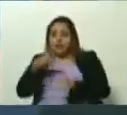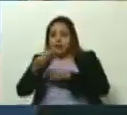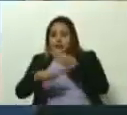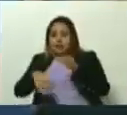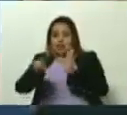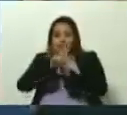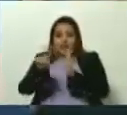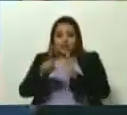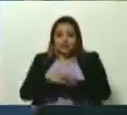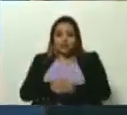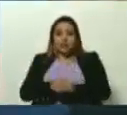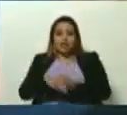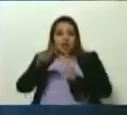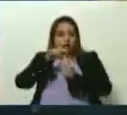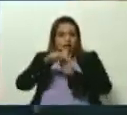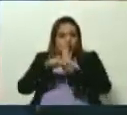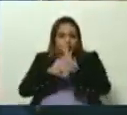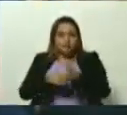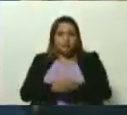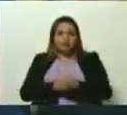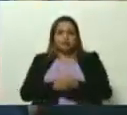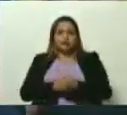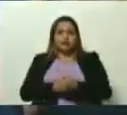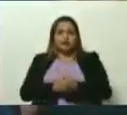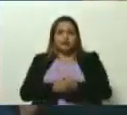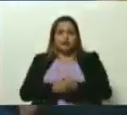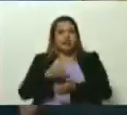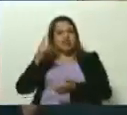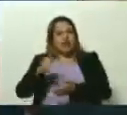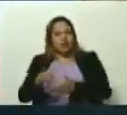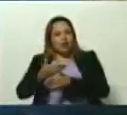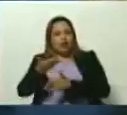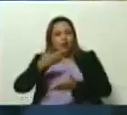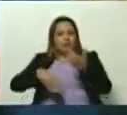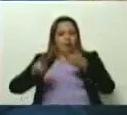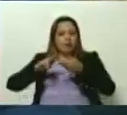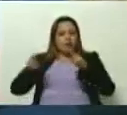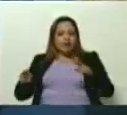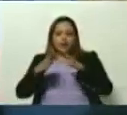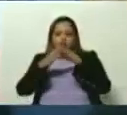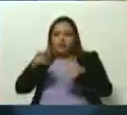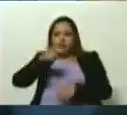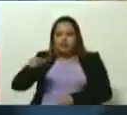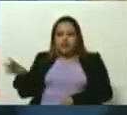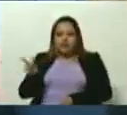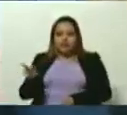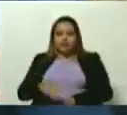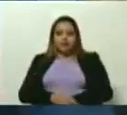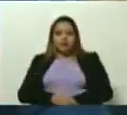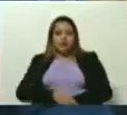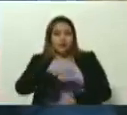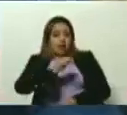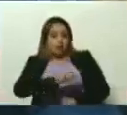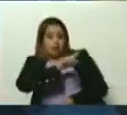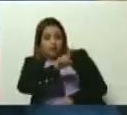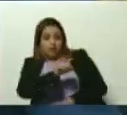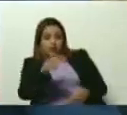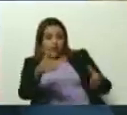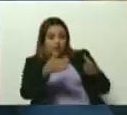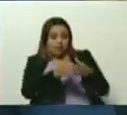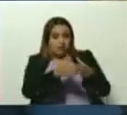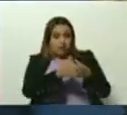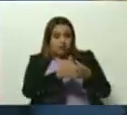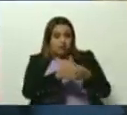leyes, cumplir las normas, y que tengamos convivencia pacífica entre todos los venezolanos. Bueno, le voy a preguntar a mi equipo de producción, a la